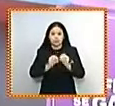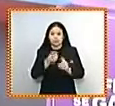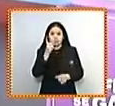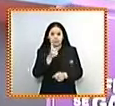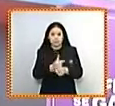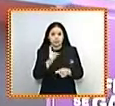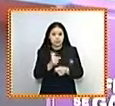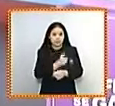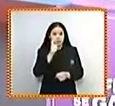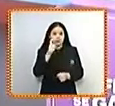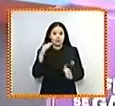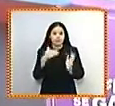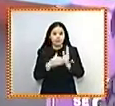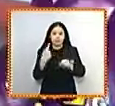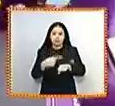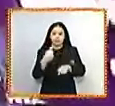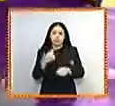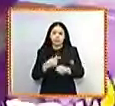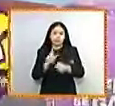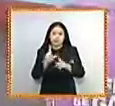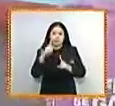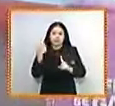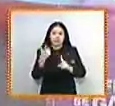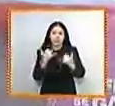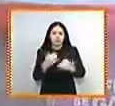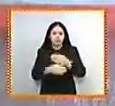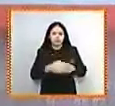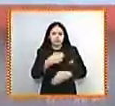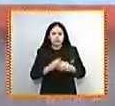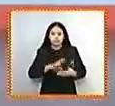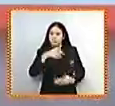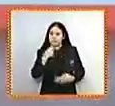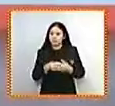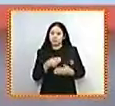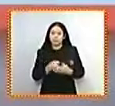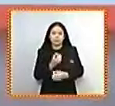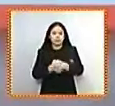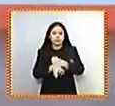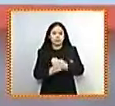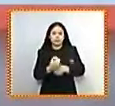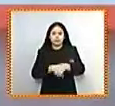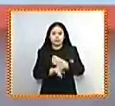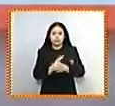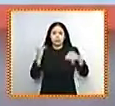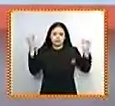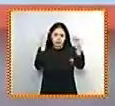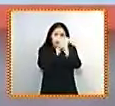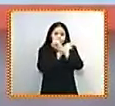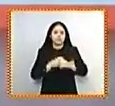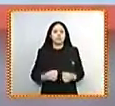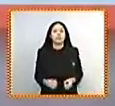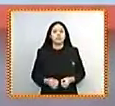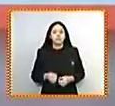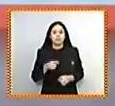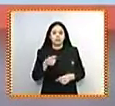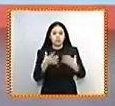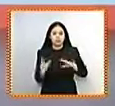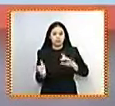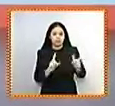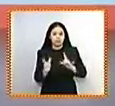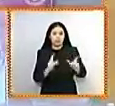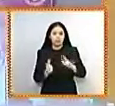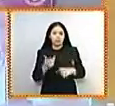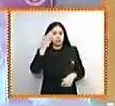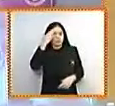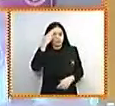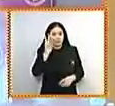ganado 100.000 lempiras. Seguimos multiplicando tu dinero con premiados y premiados mix. Espero que estés preparado porque vamos a